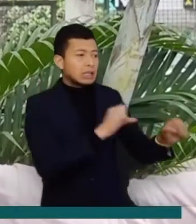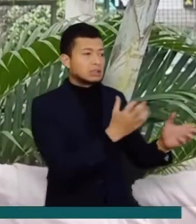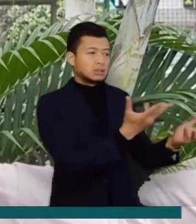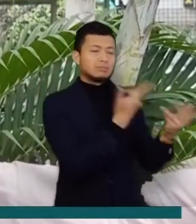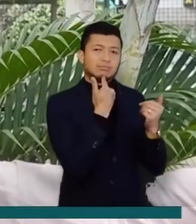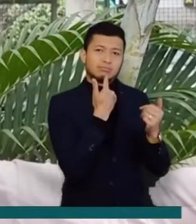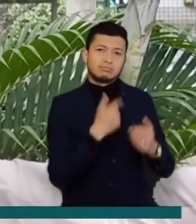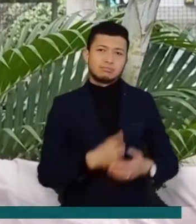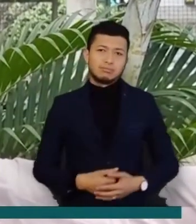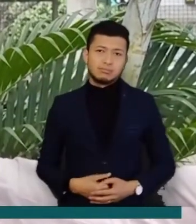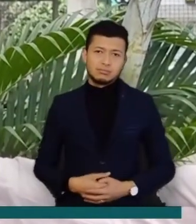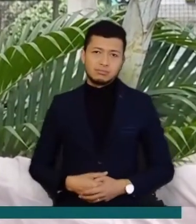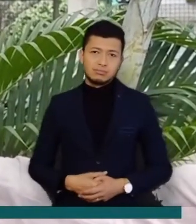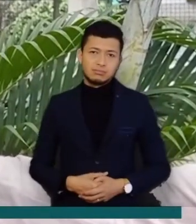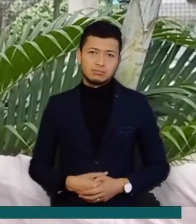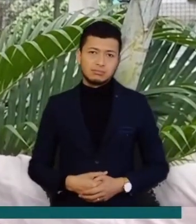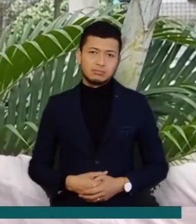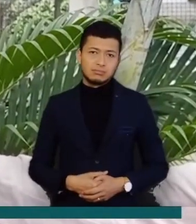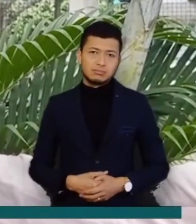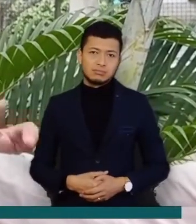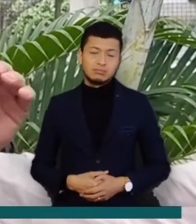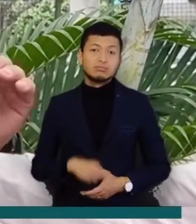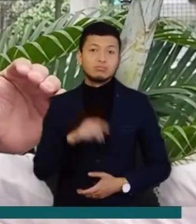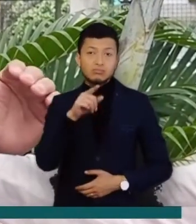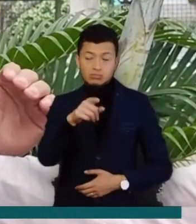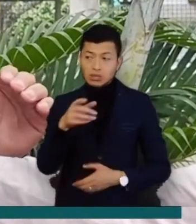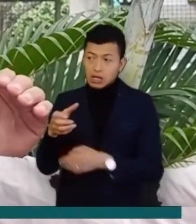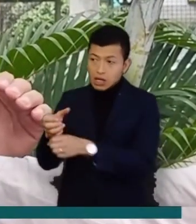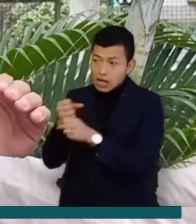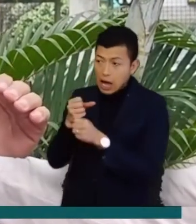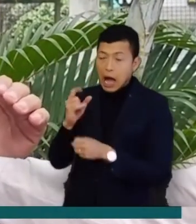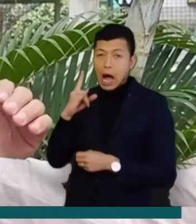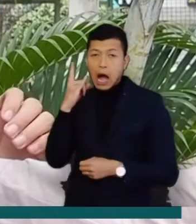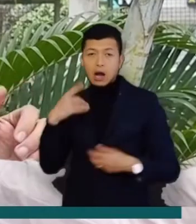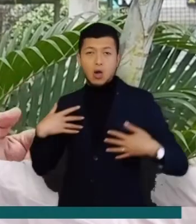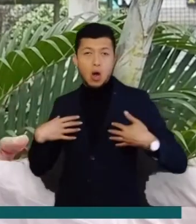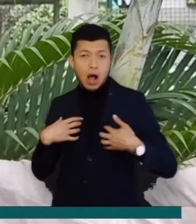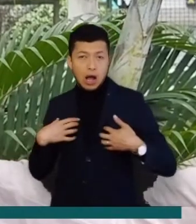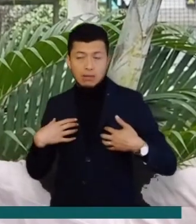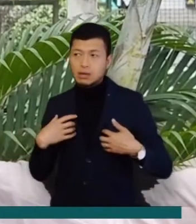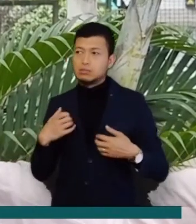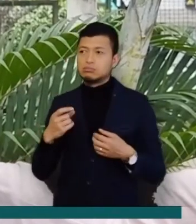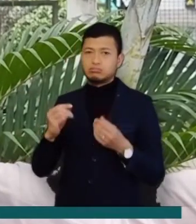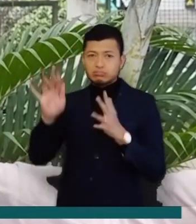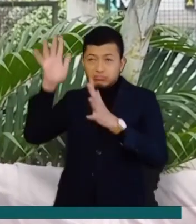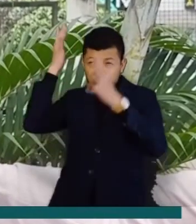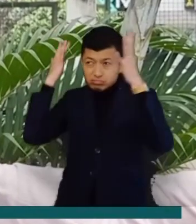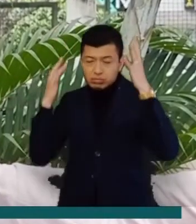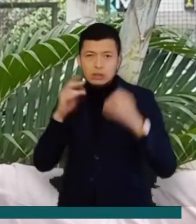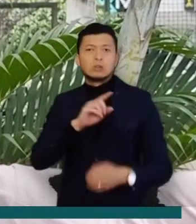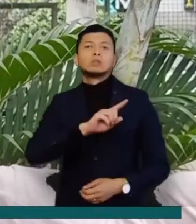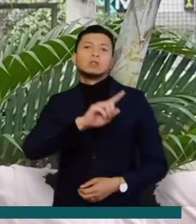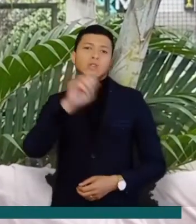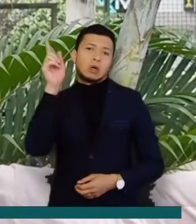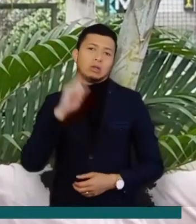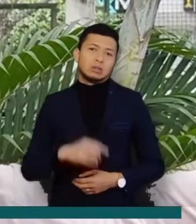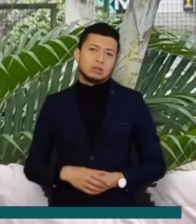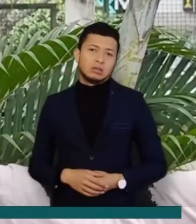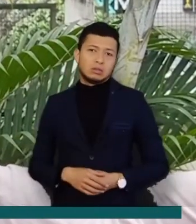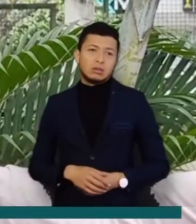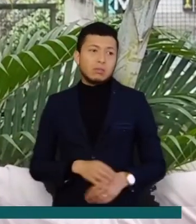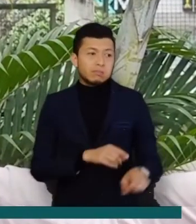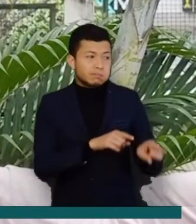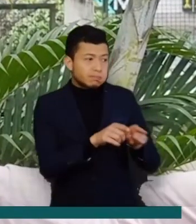tener mantener comercializar traficar ninguna clase de animal Silvestre esto nos da una pena de prisión entre 60